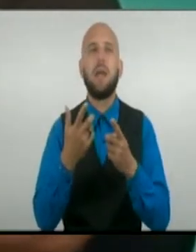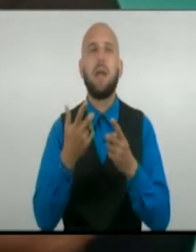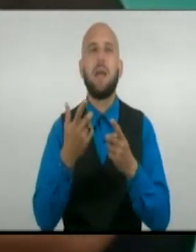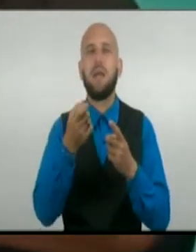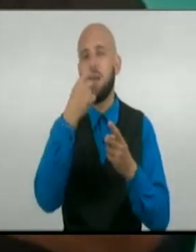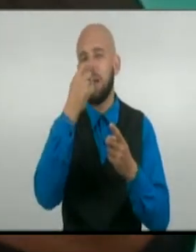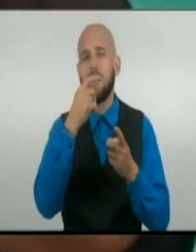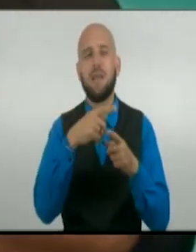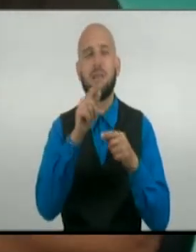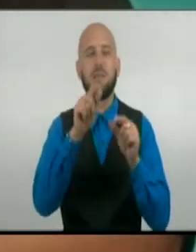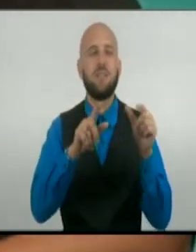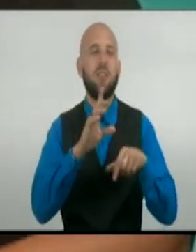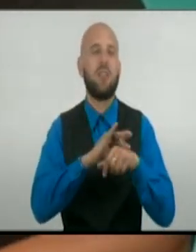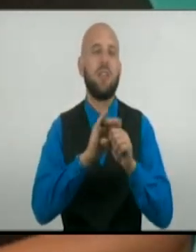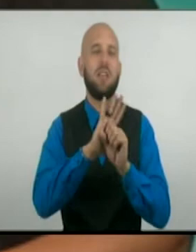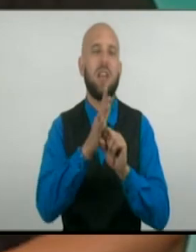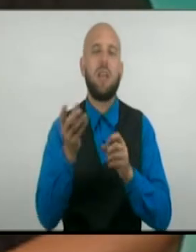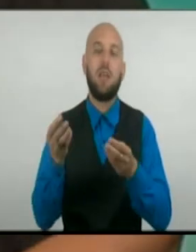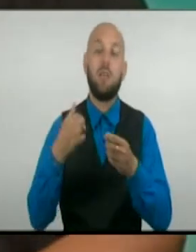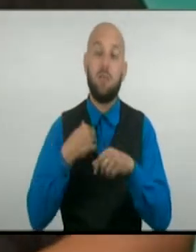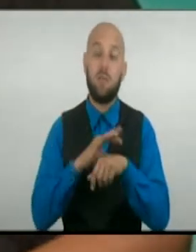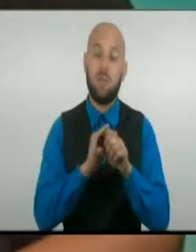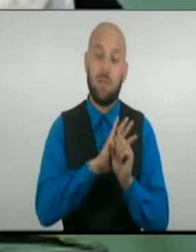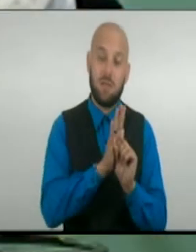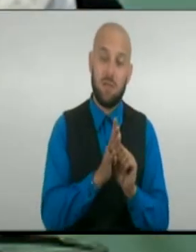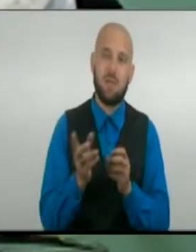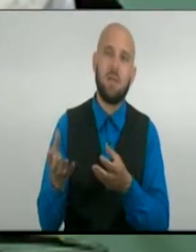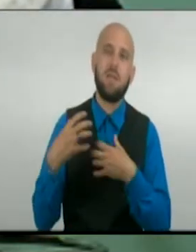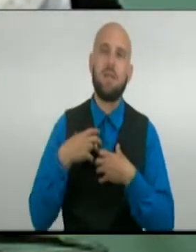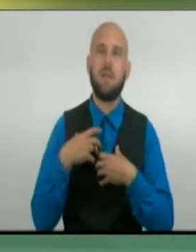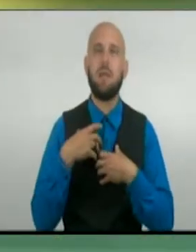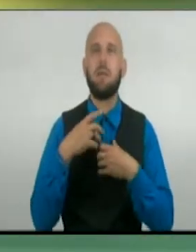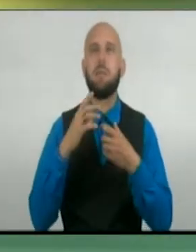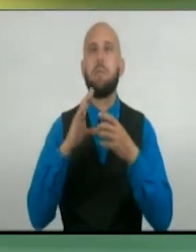transitado de ese problema fíjese son dos preguntas en unas rodajas